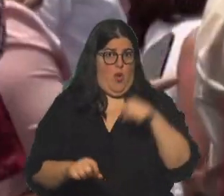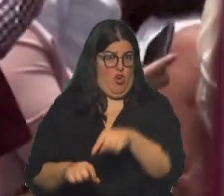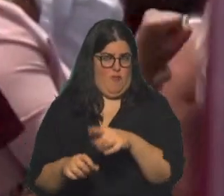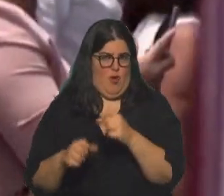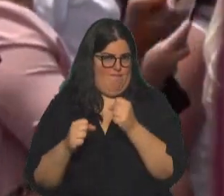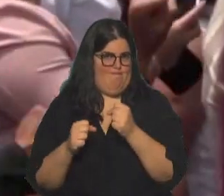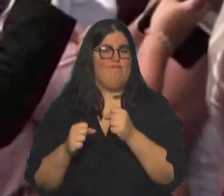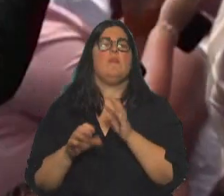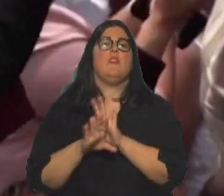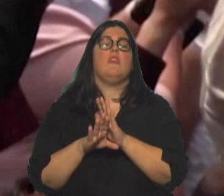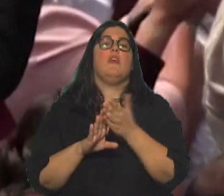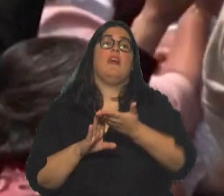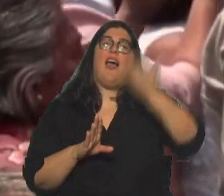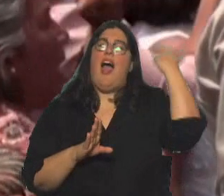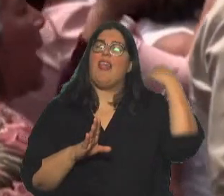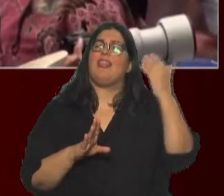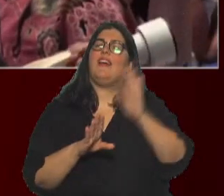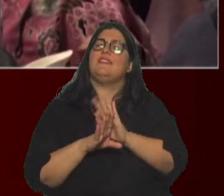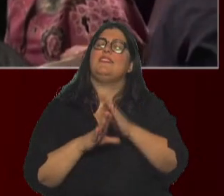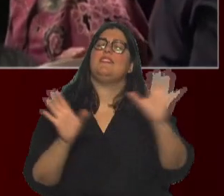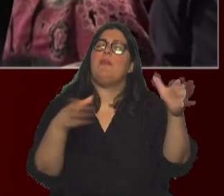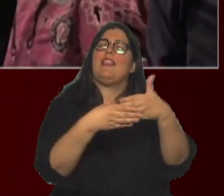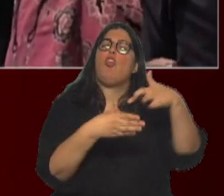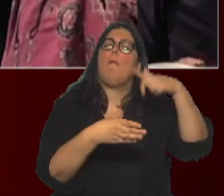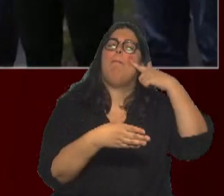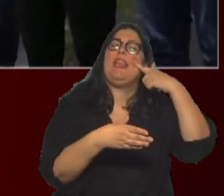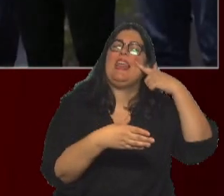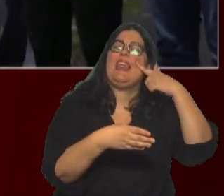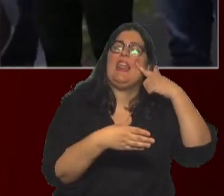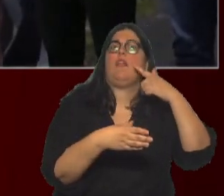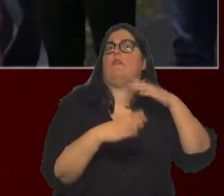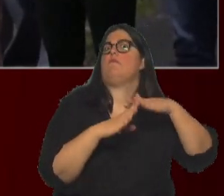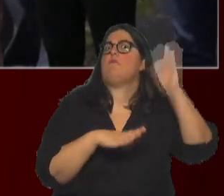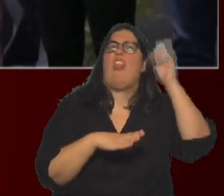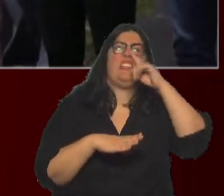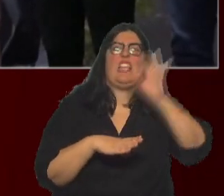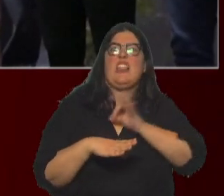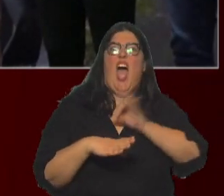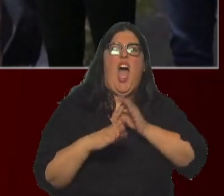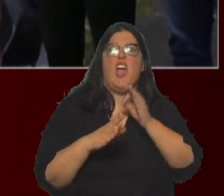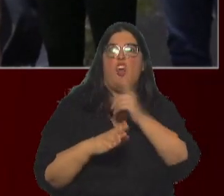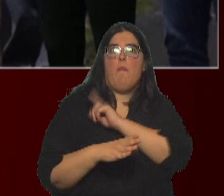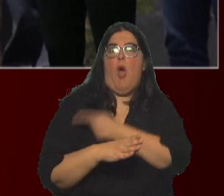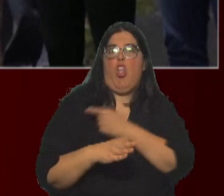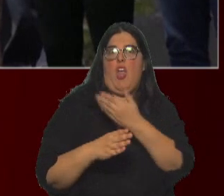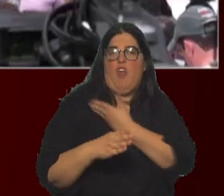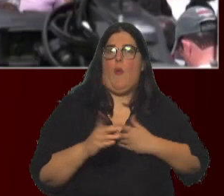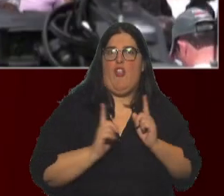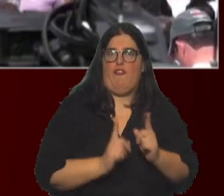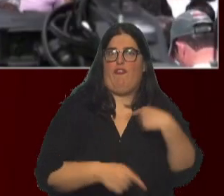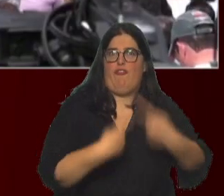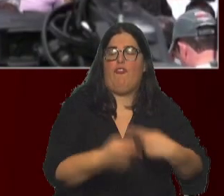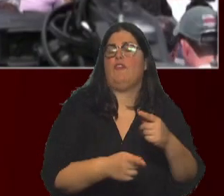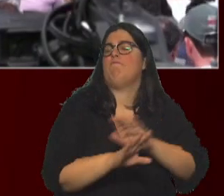condición que supo ostentar históricamente el PRI, que gobernó más de 70 años México, y que desde que